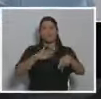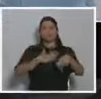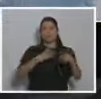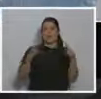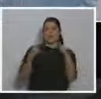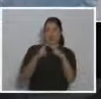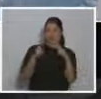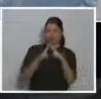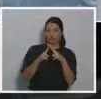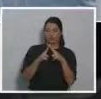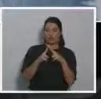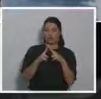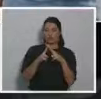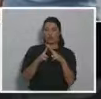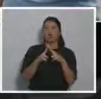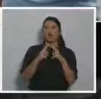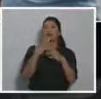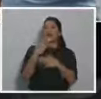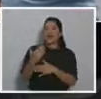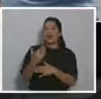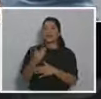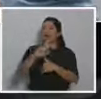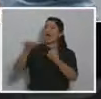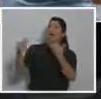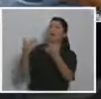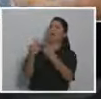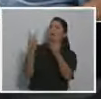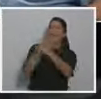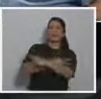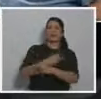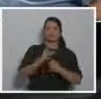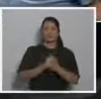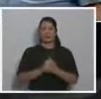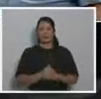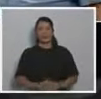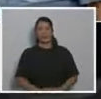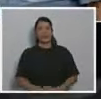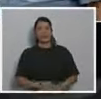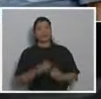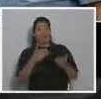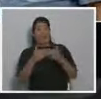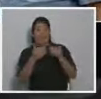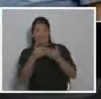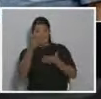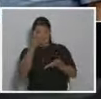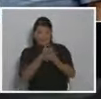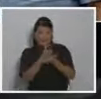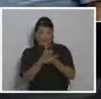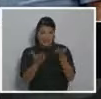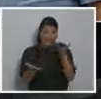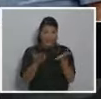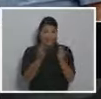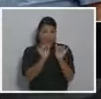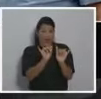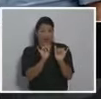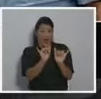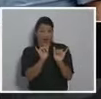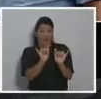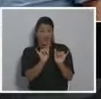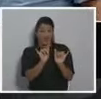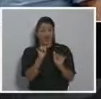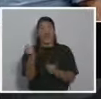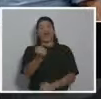conocen. Sí. Dándole gracias. A todo paraíso, ya, todo paraíso. Claro, ahí está, ya casi. ¿Será que se queda ahí? Se